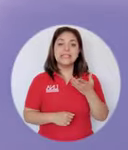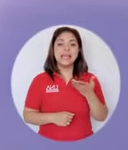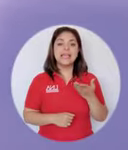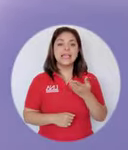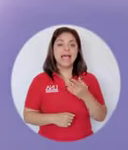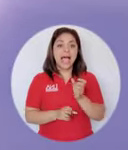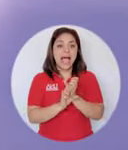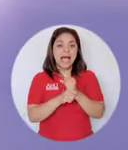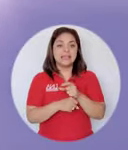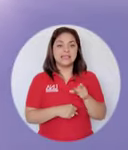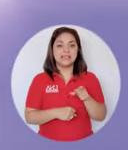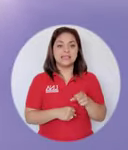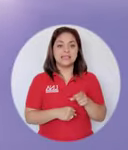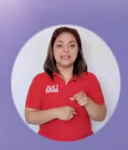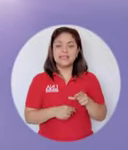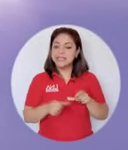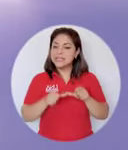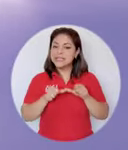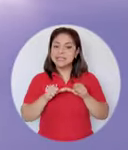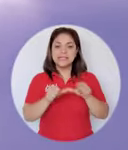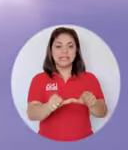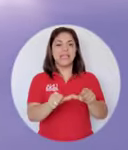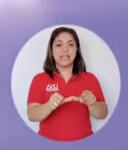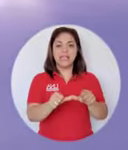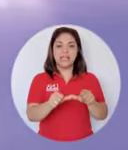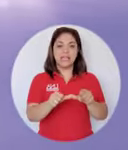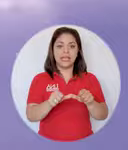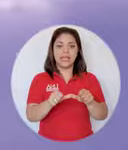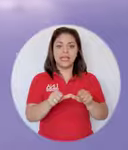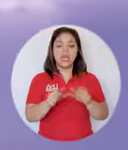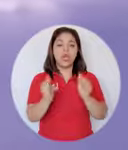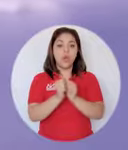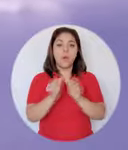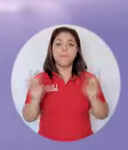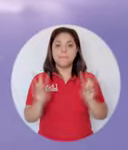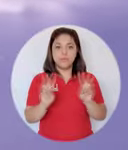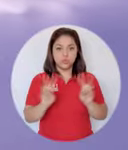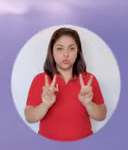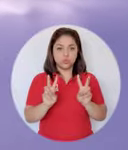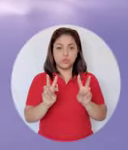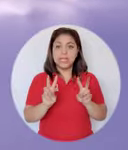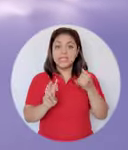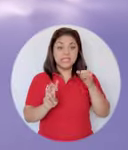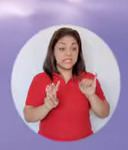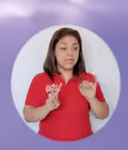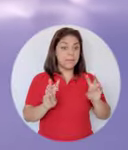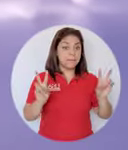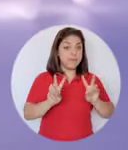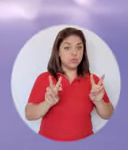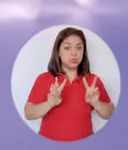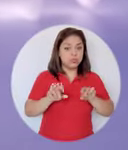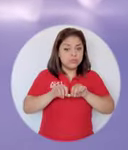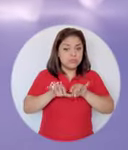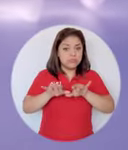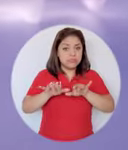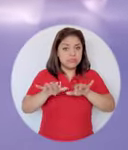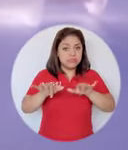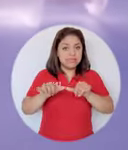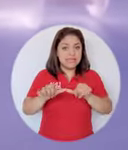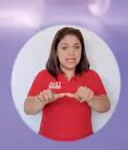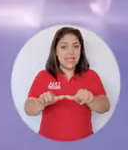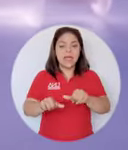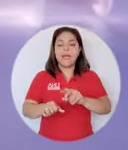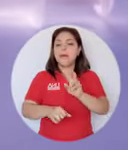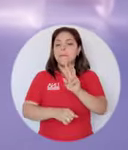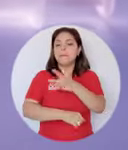COVID, vamos a tener de que lo que está haciendo es de que está siguiéndole el paso al virus. Si el virus se actualizó, la vacuna se actualiza.